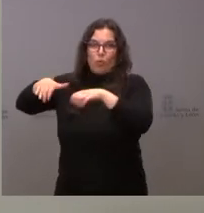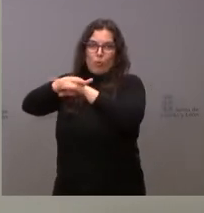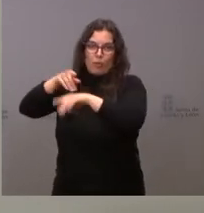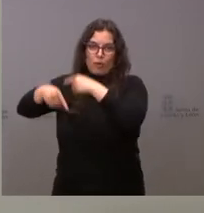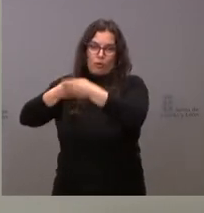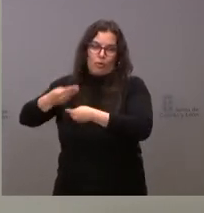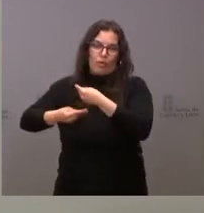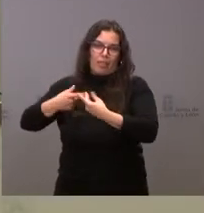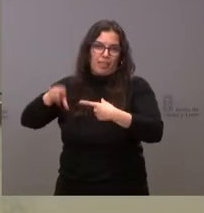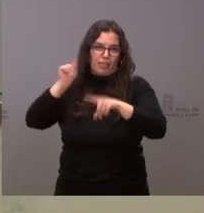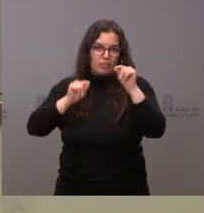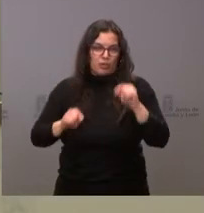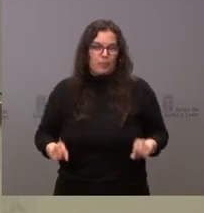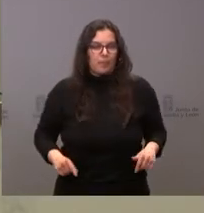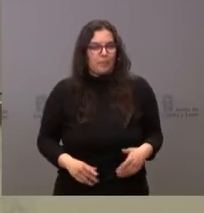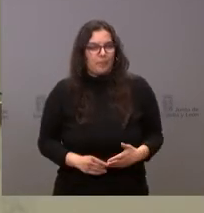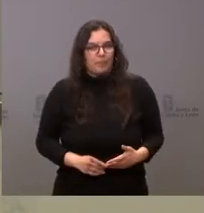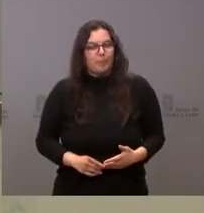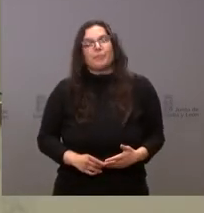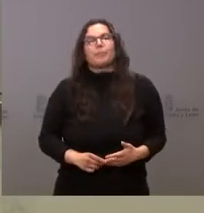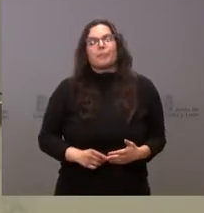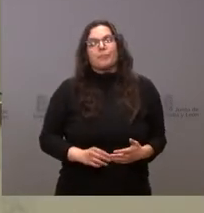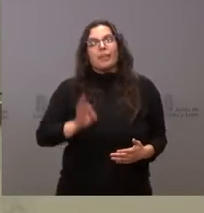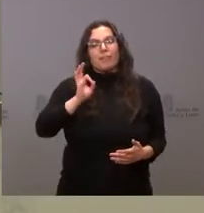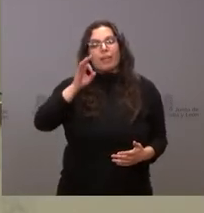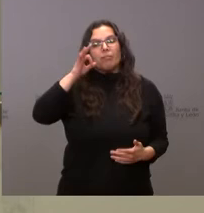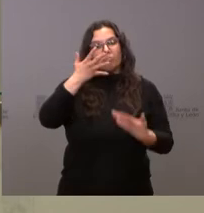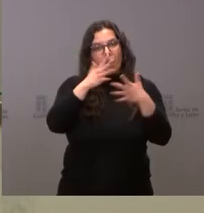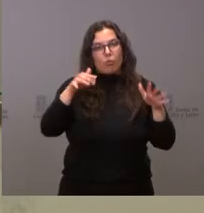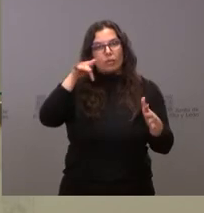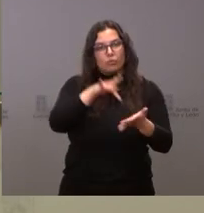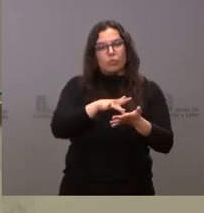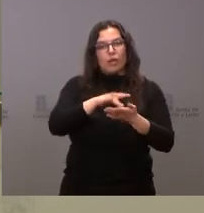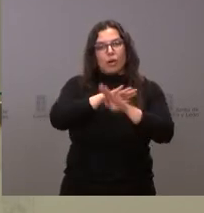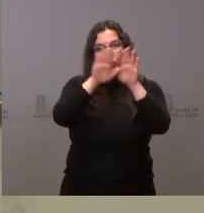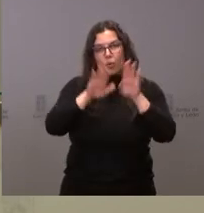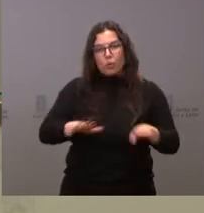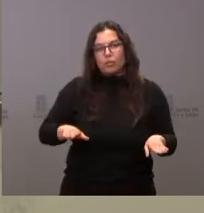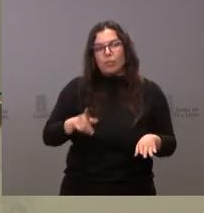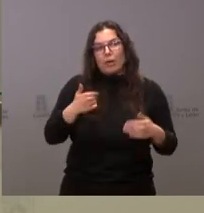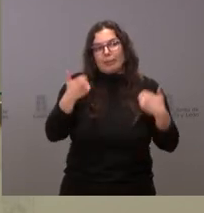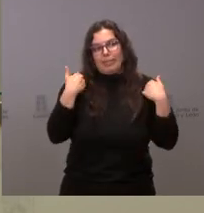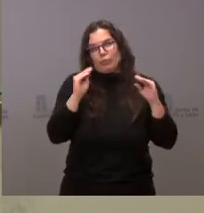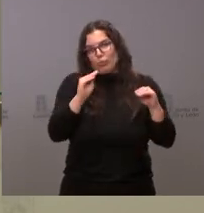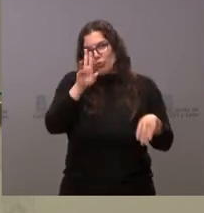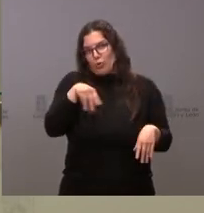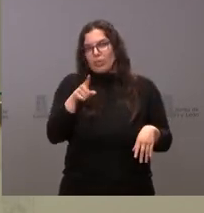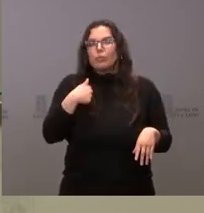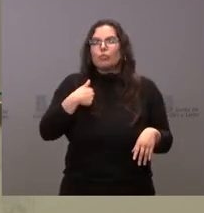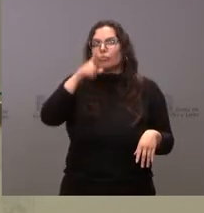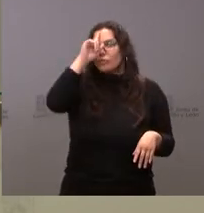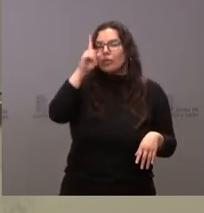ámbito aunque sea ya también el último y trasciende un poco su competencia no sé cómo se ha